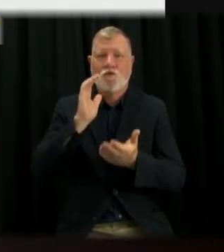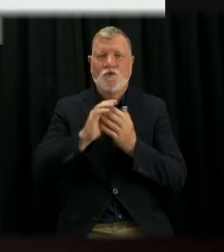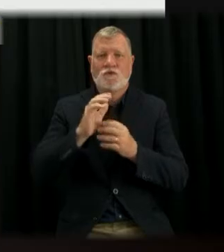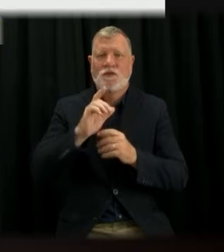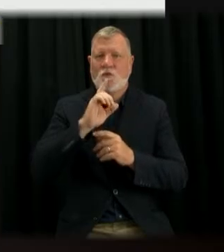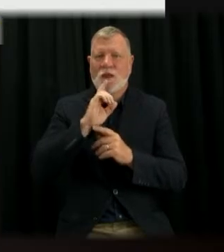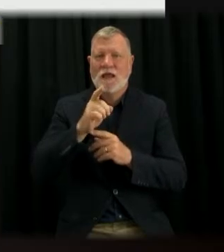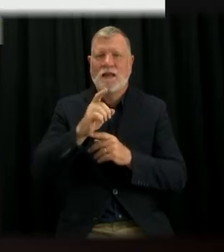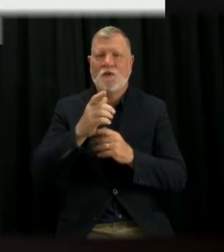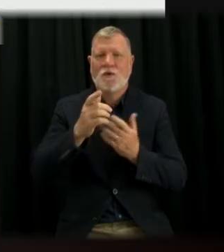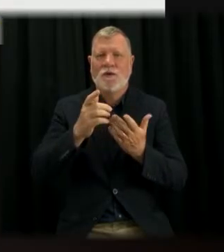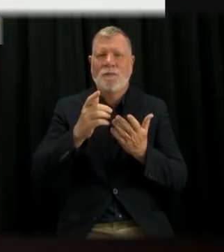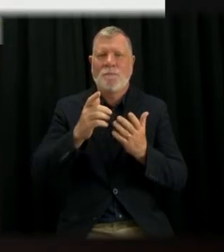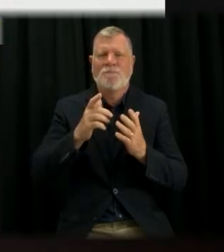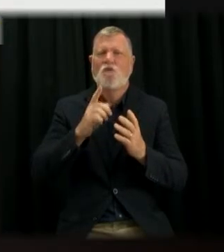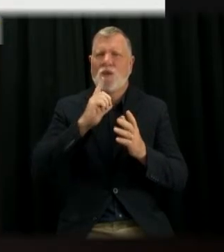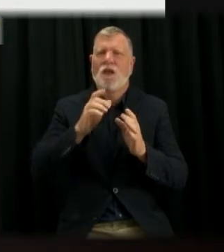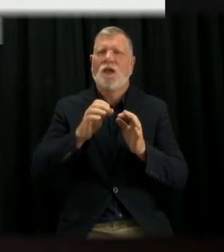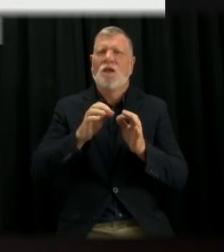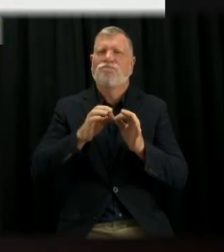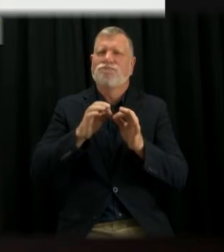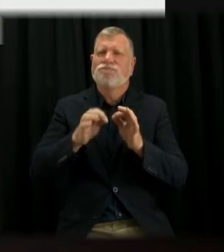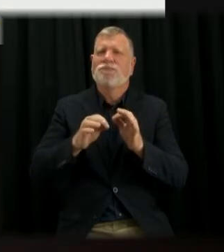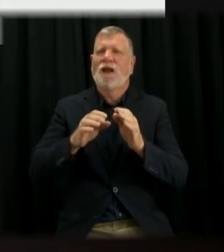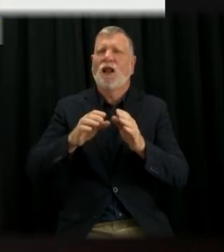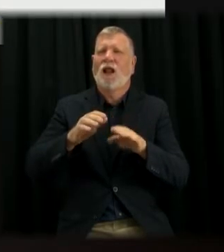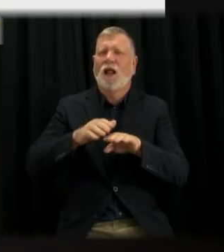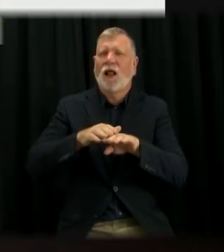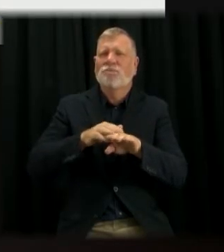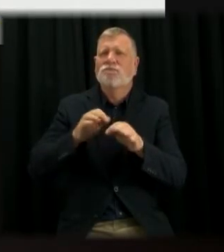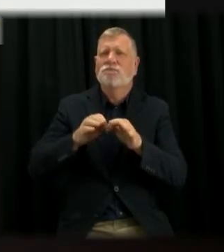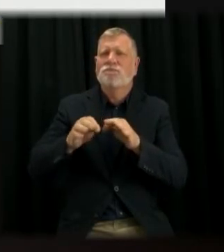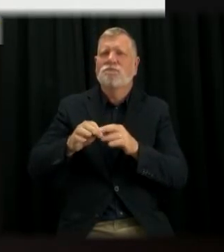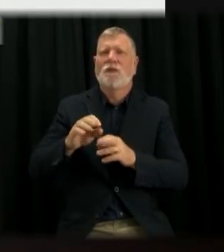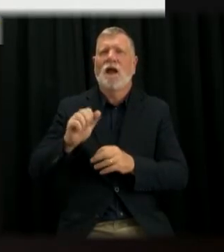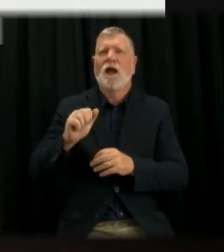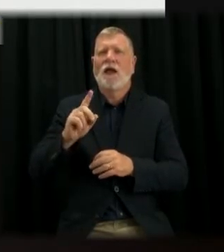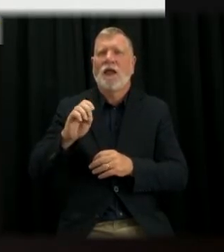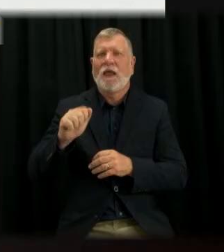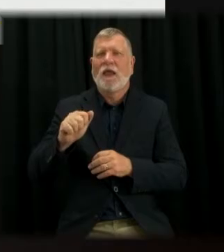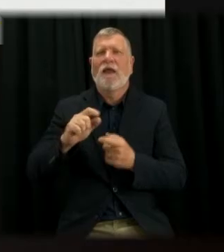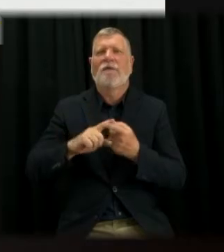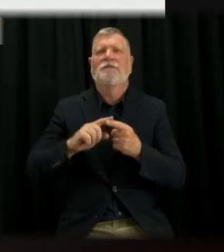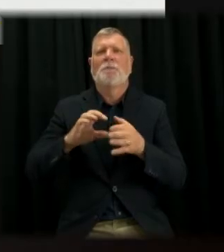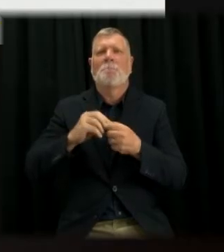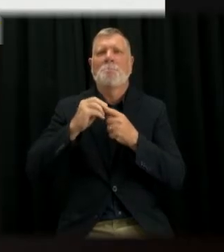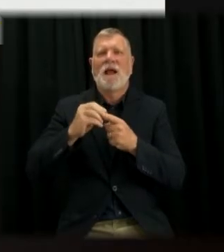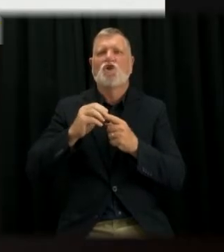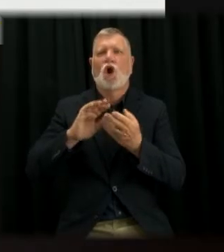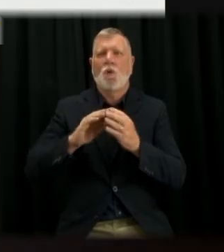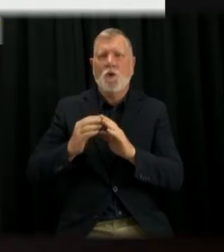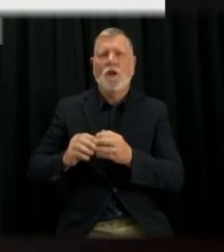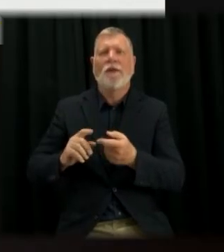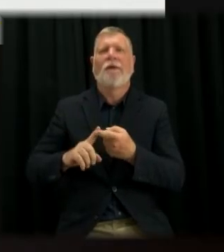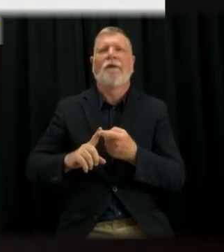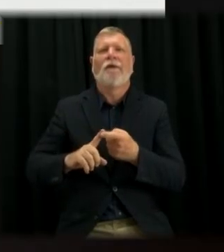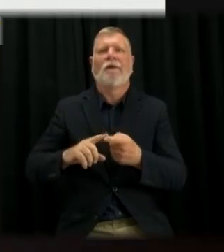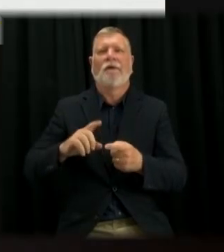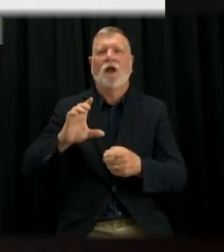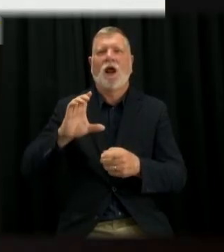O hemos reducido la posibilidad de algunos retrasos mayores, ADEA, comunidades